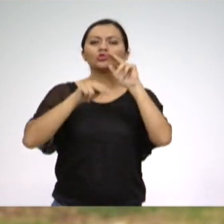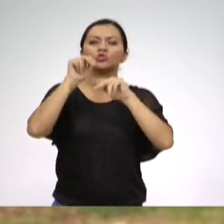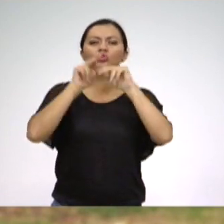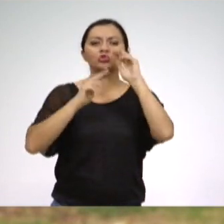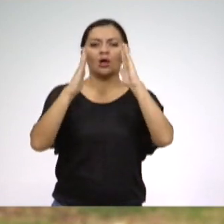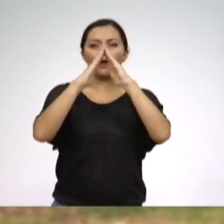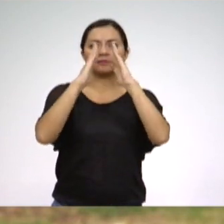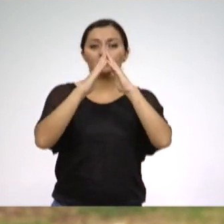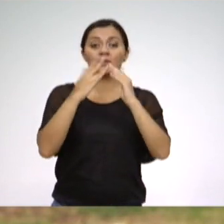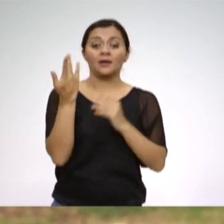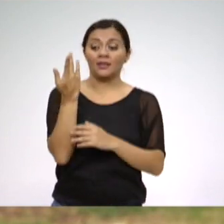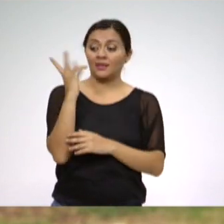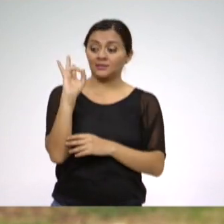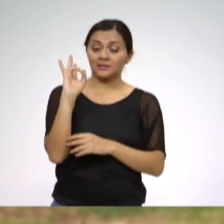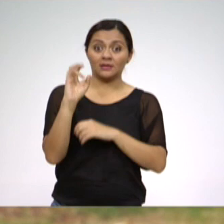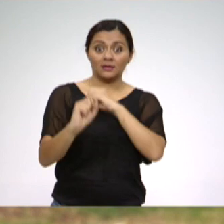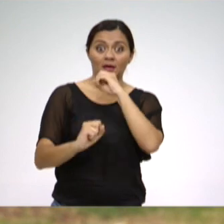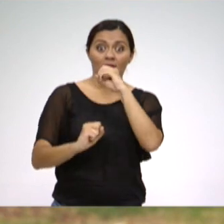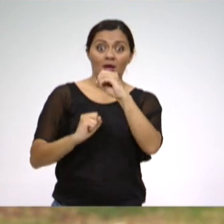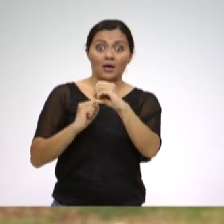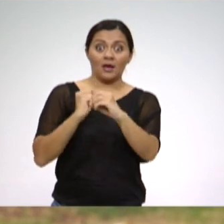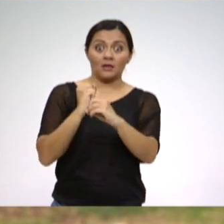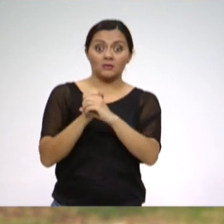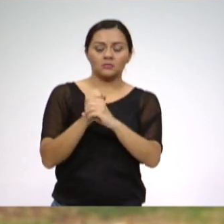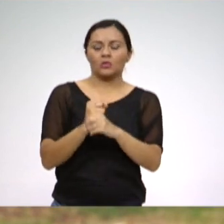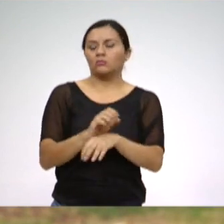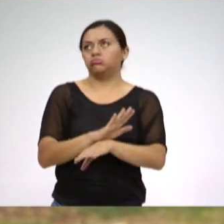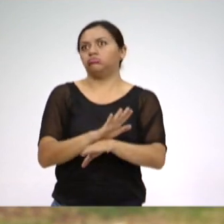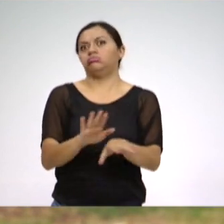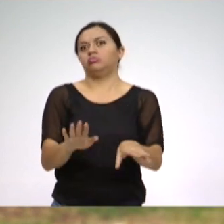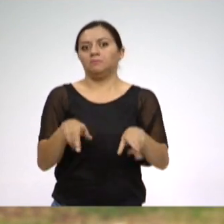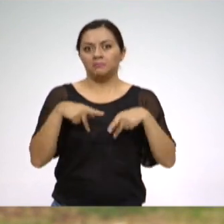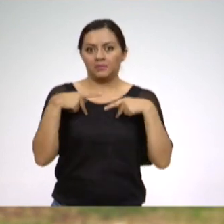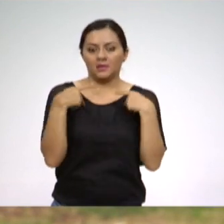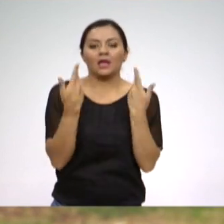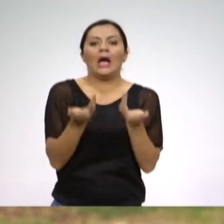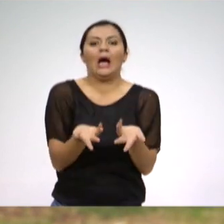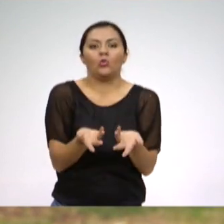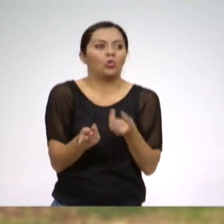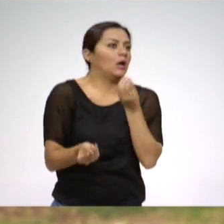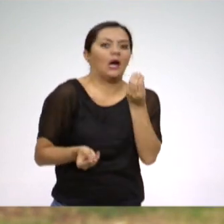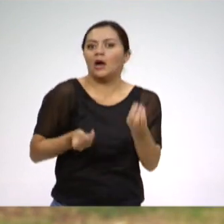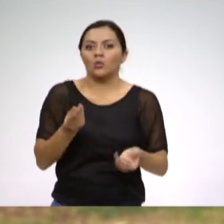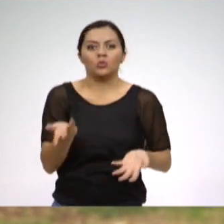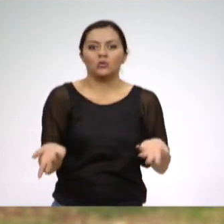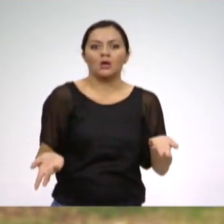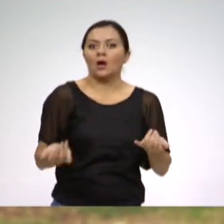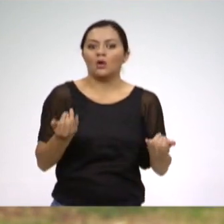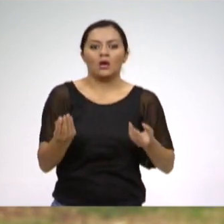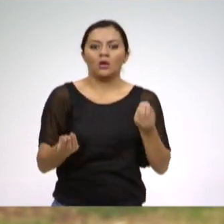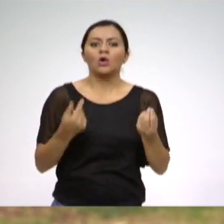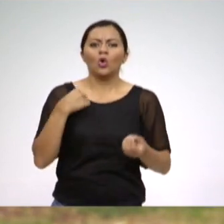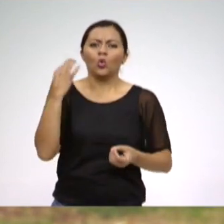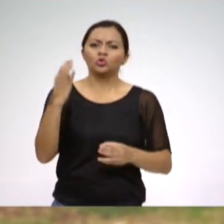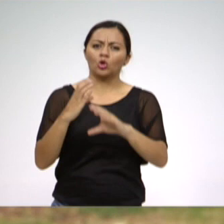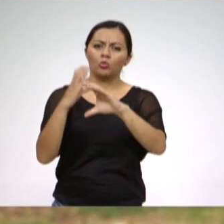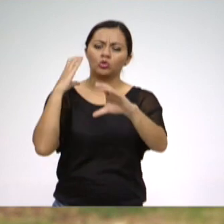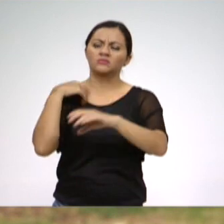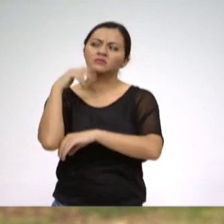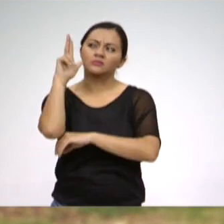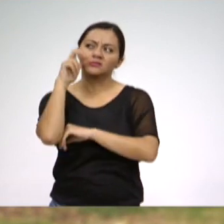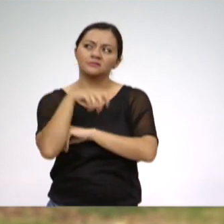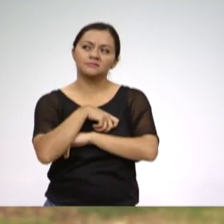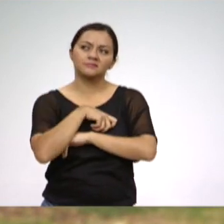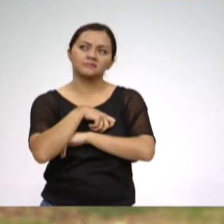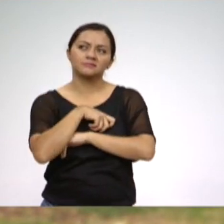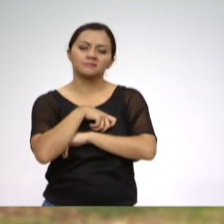los 17 años se te complica la vida con un hijo, como que tú ves dicho, ¿y aquí qué voy a hacer? ¿No? O sea, como yo escuchaba en un bus, decían, si tú le